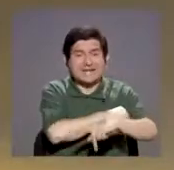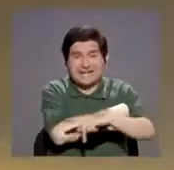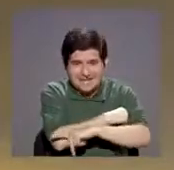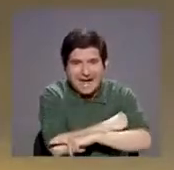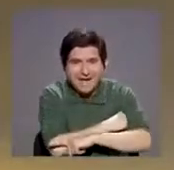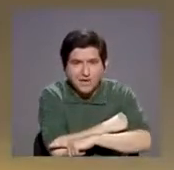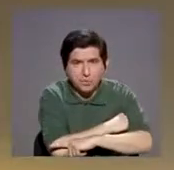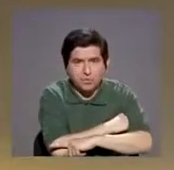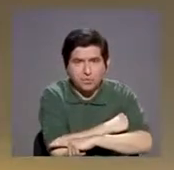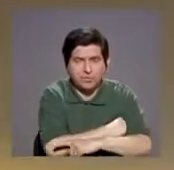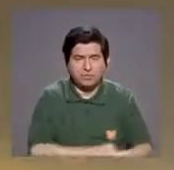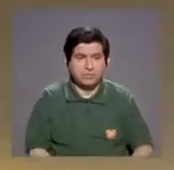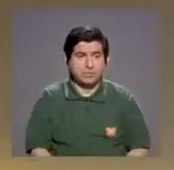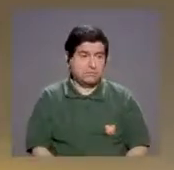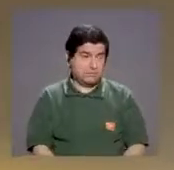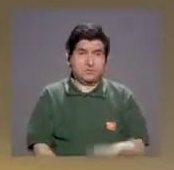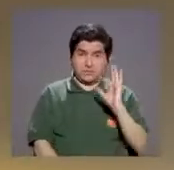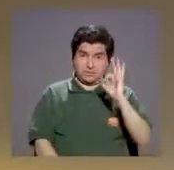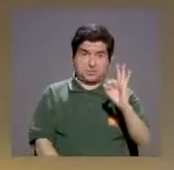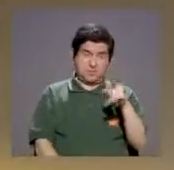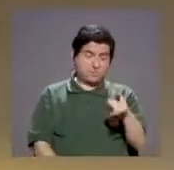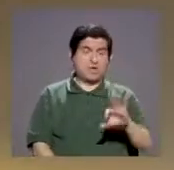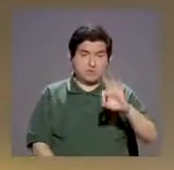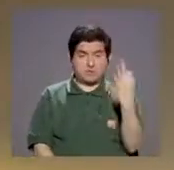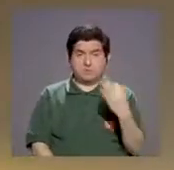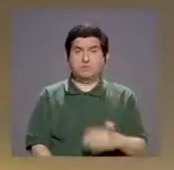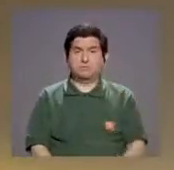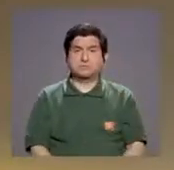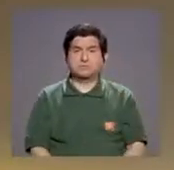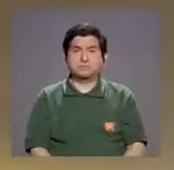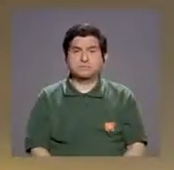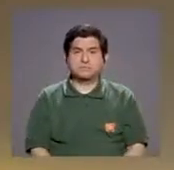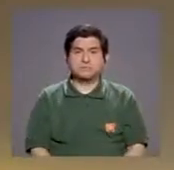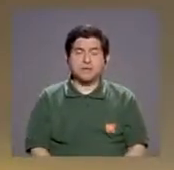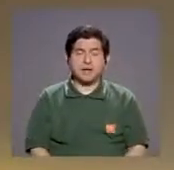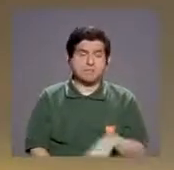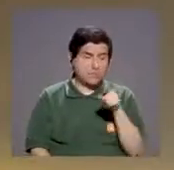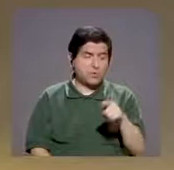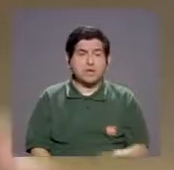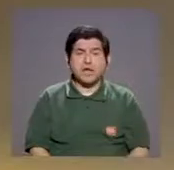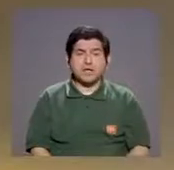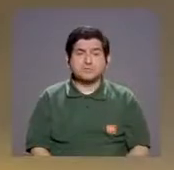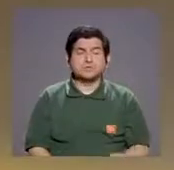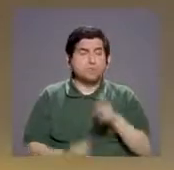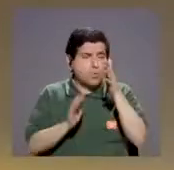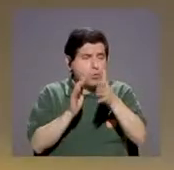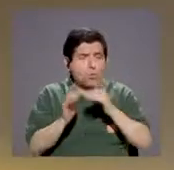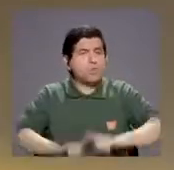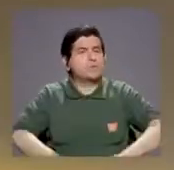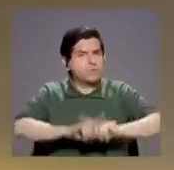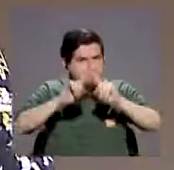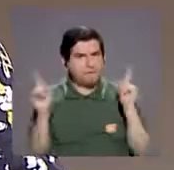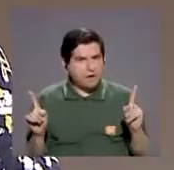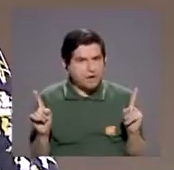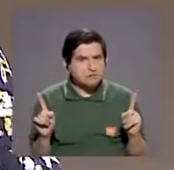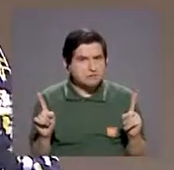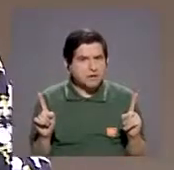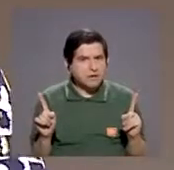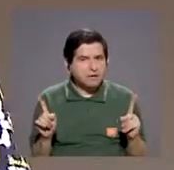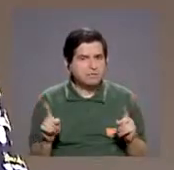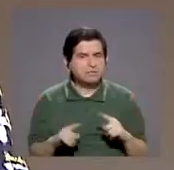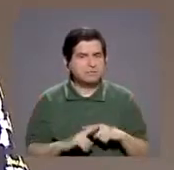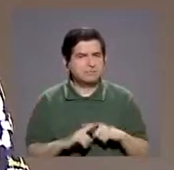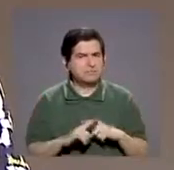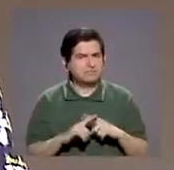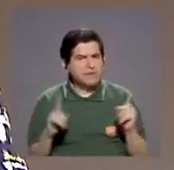y ahí está y está muy bien que así sea porque son los cuidados los cuidados son muy distintos pero